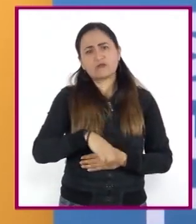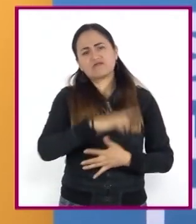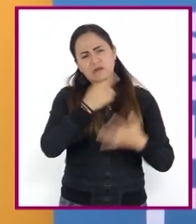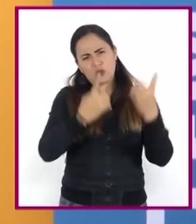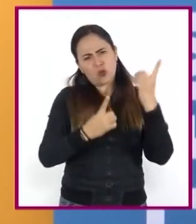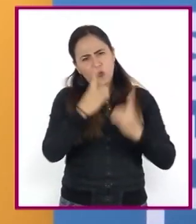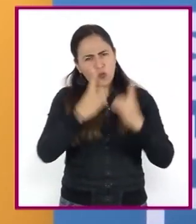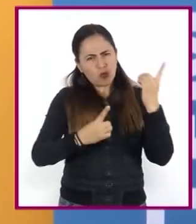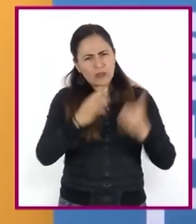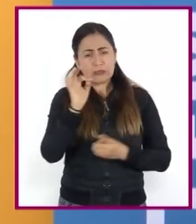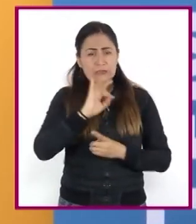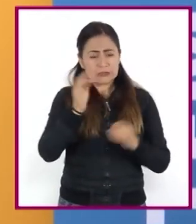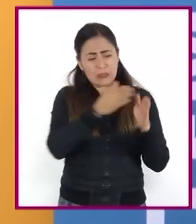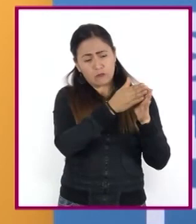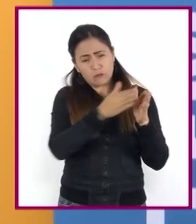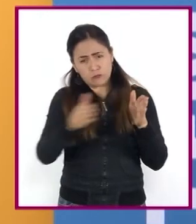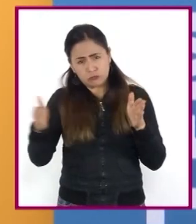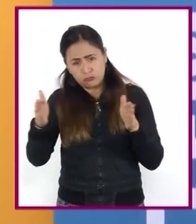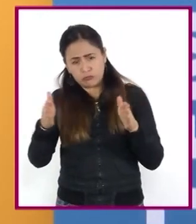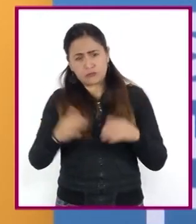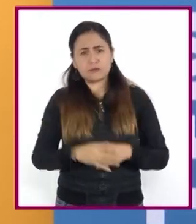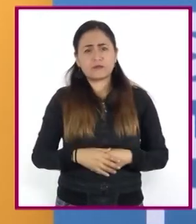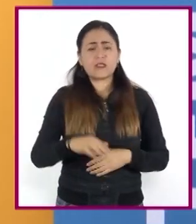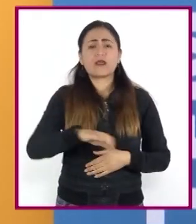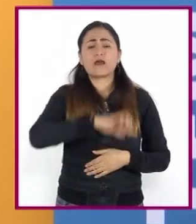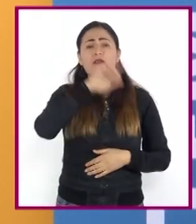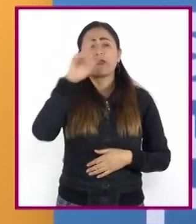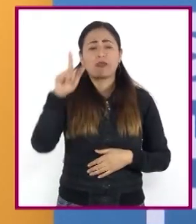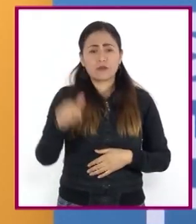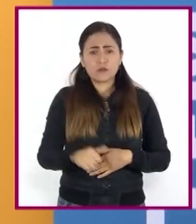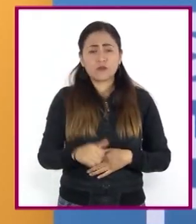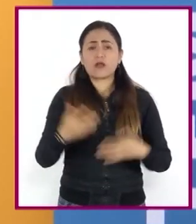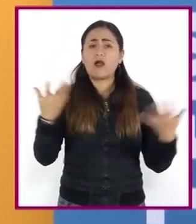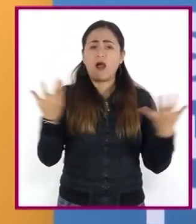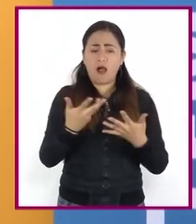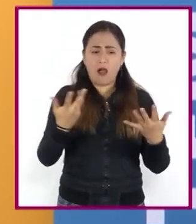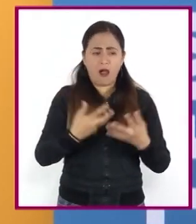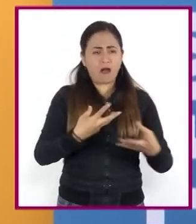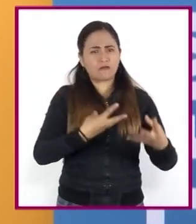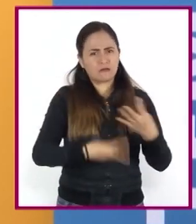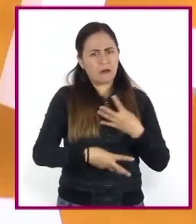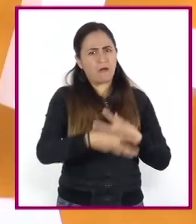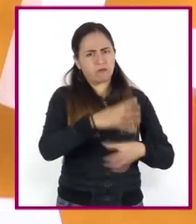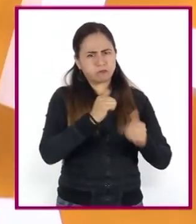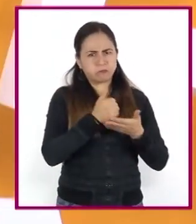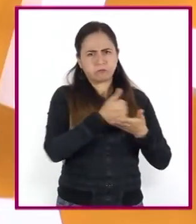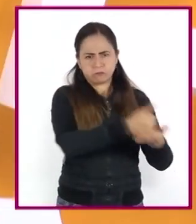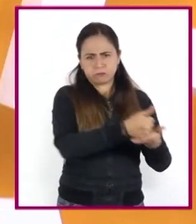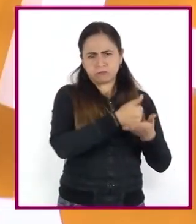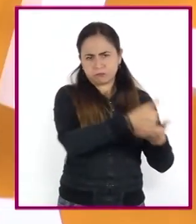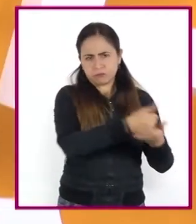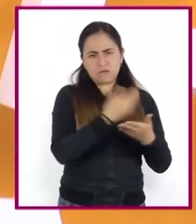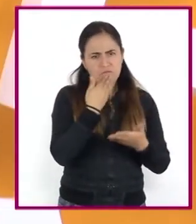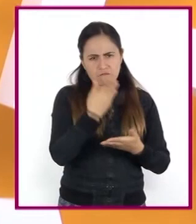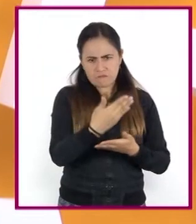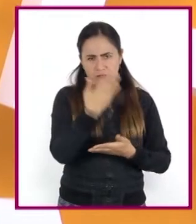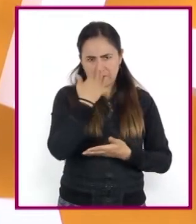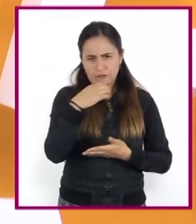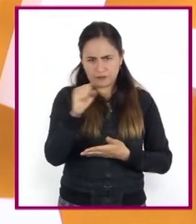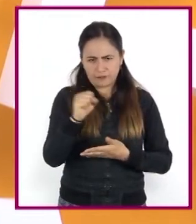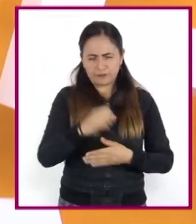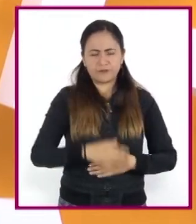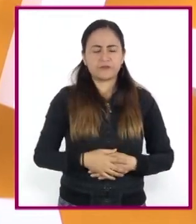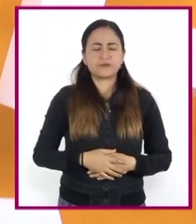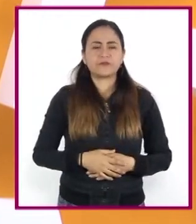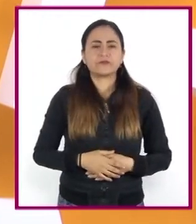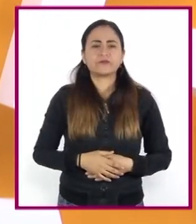las dudas que pudieron tener y así realizar una retroalimentación efectiva. Para ello,